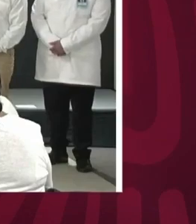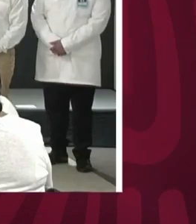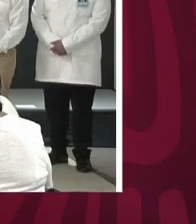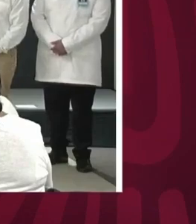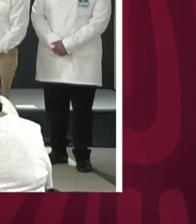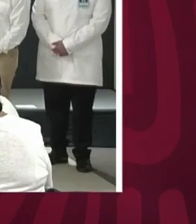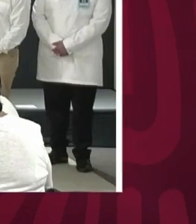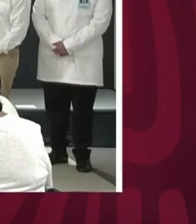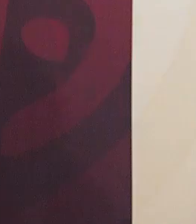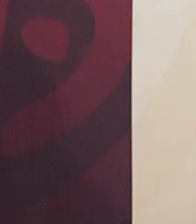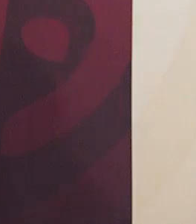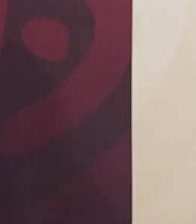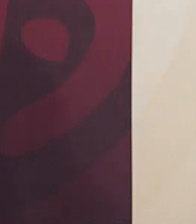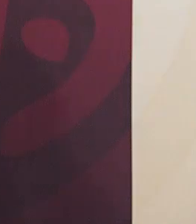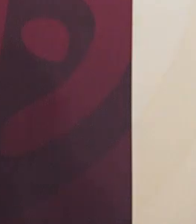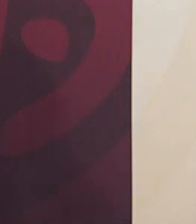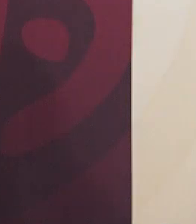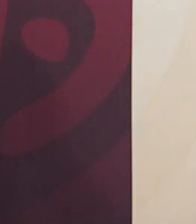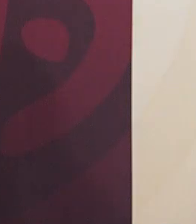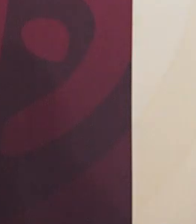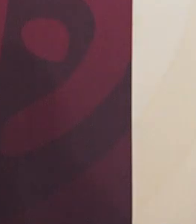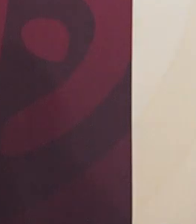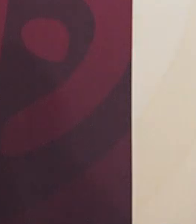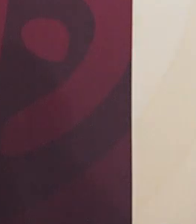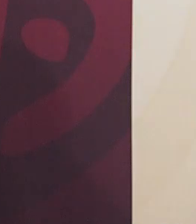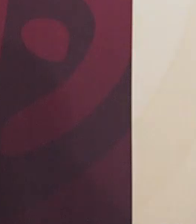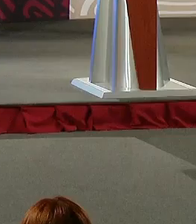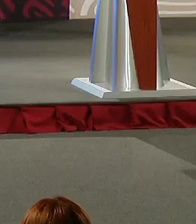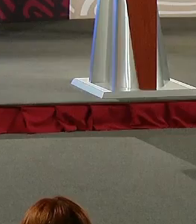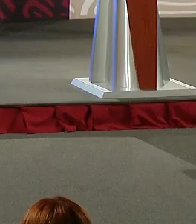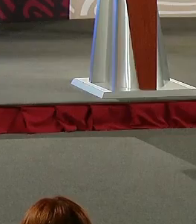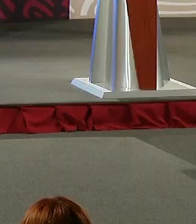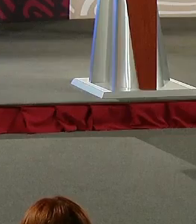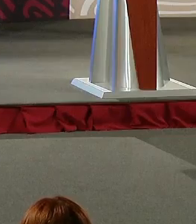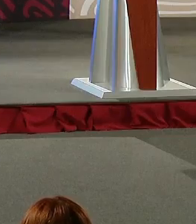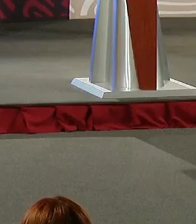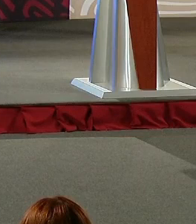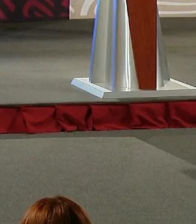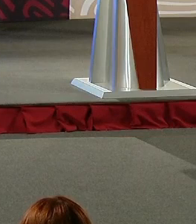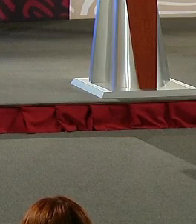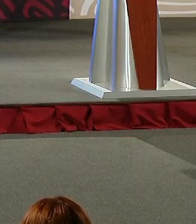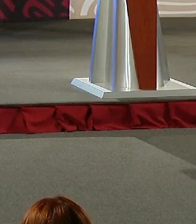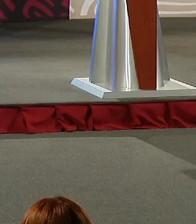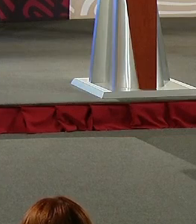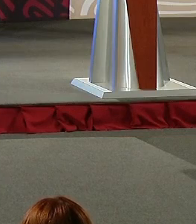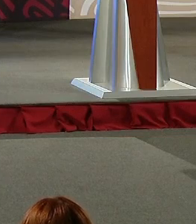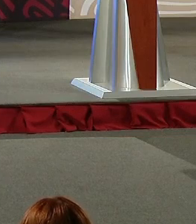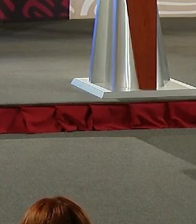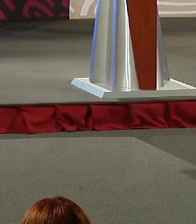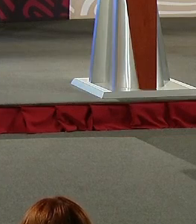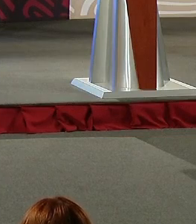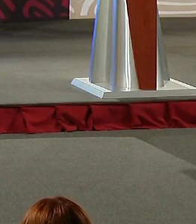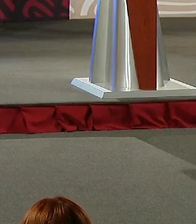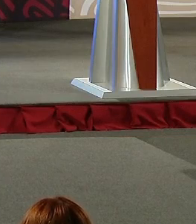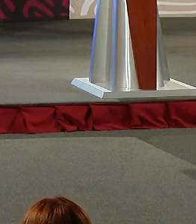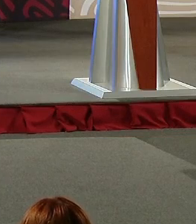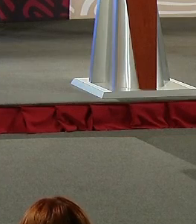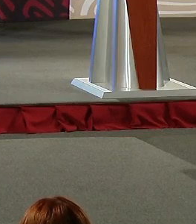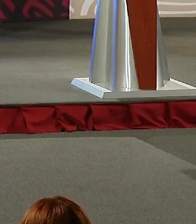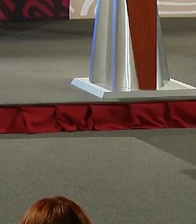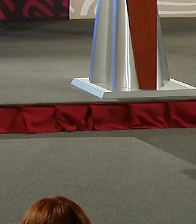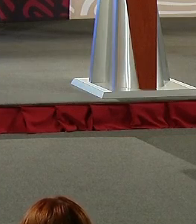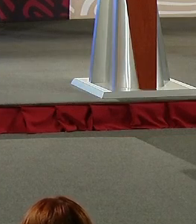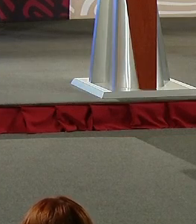Muchas gracias, gobernador Menchaca, y a todos los integrantes de los comités allá en Hidalgo. Y con